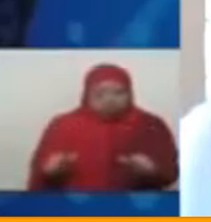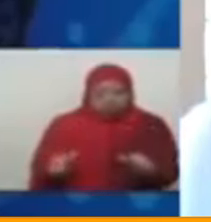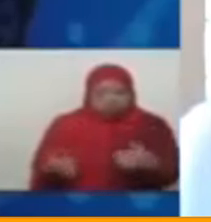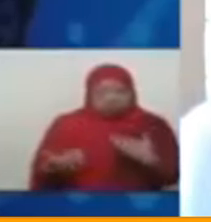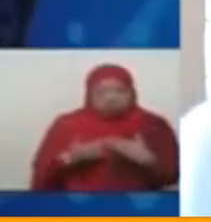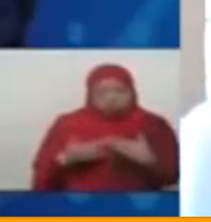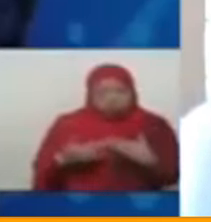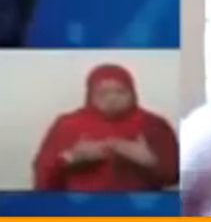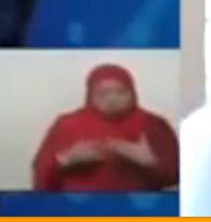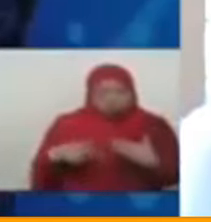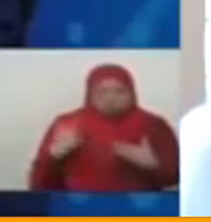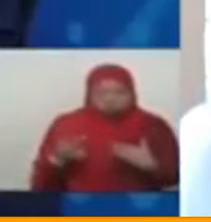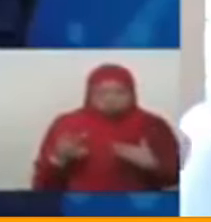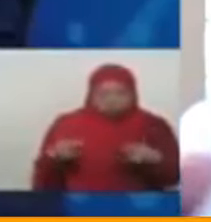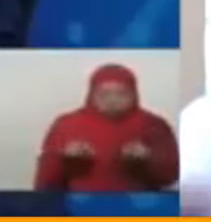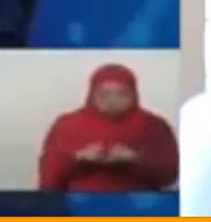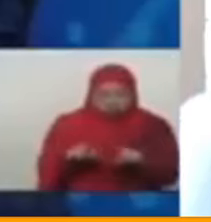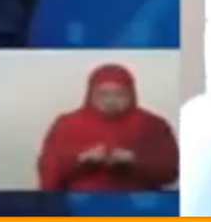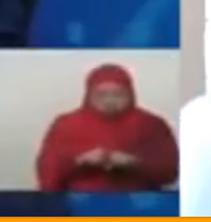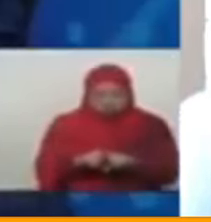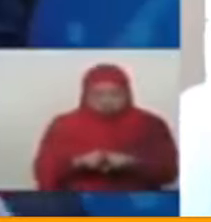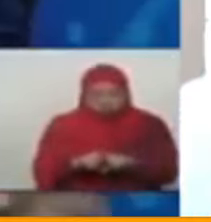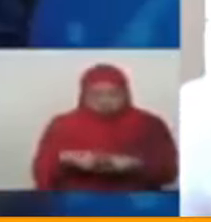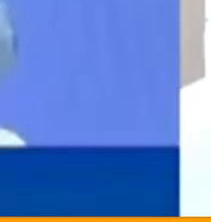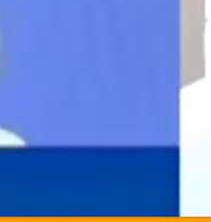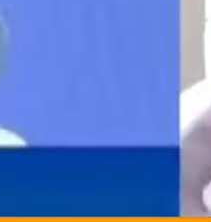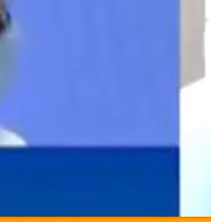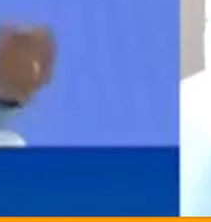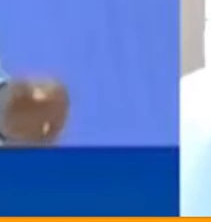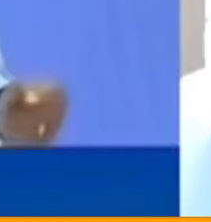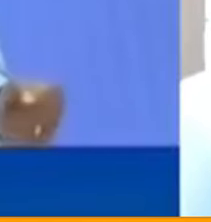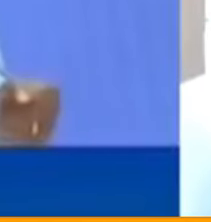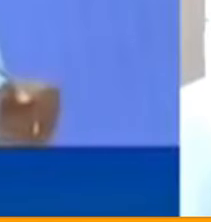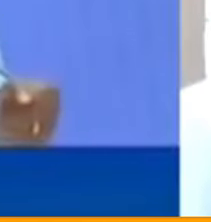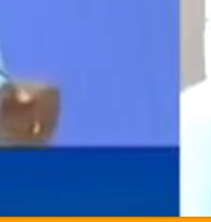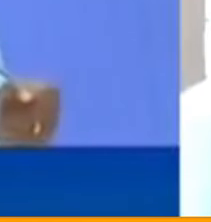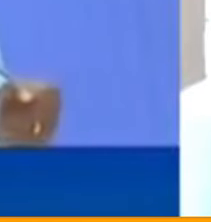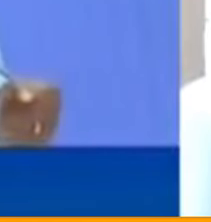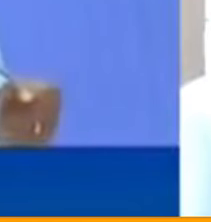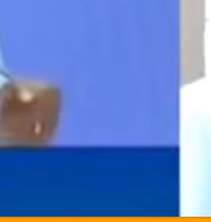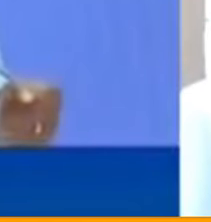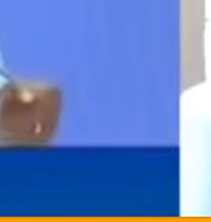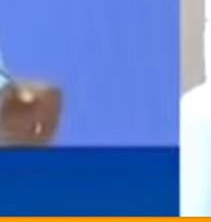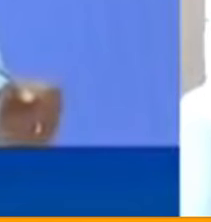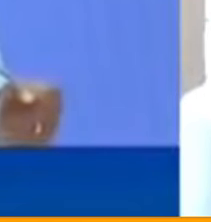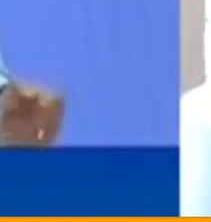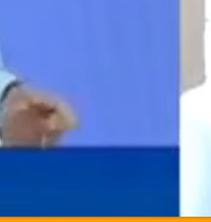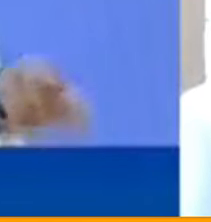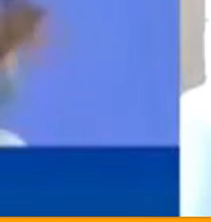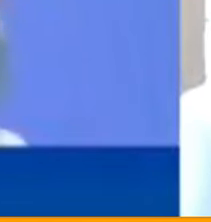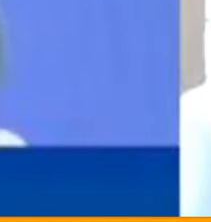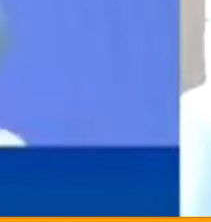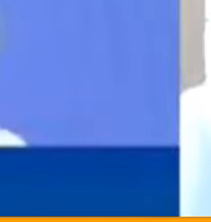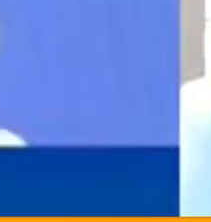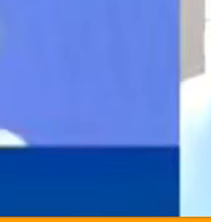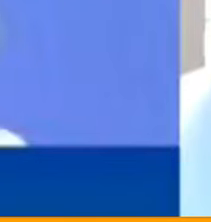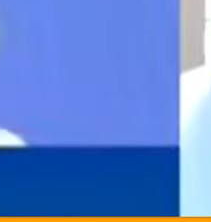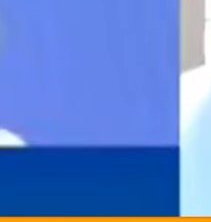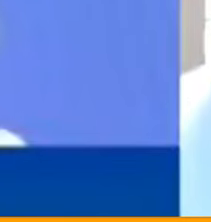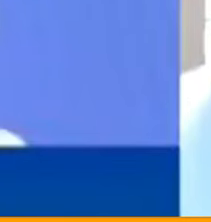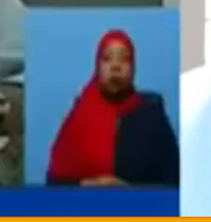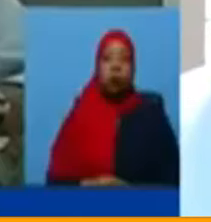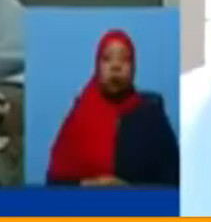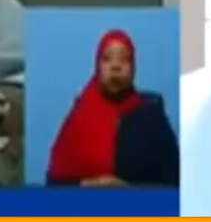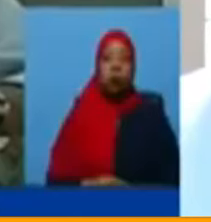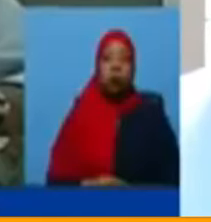el miedo silbandito, pero que en realidad está muerto de miedo. Creo que ese es el síndrome por